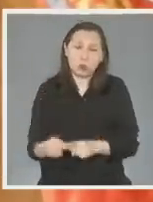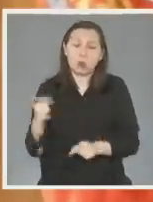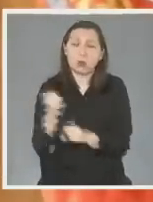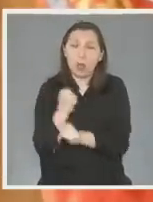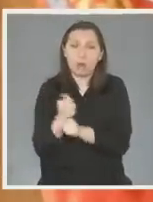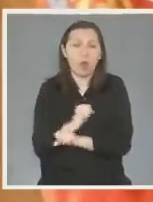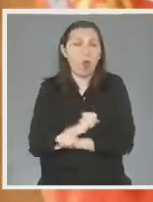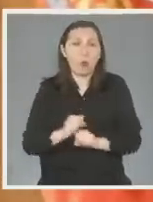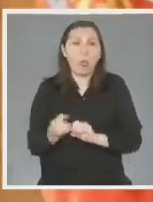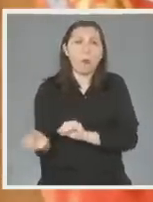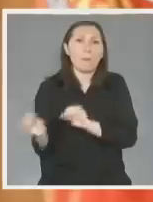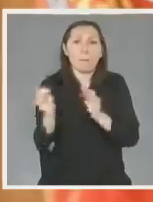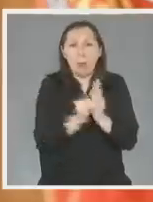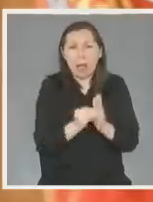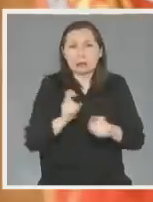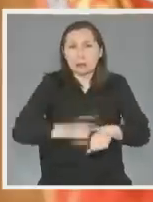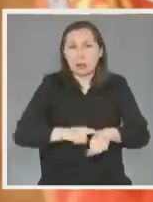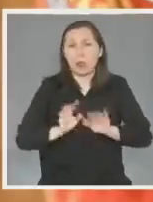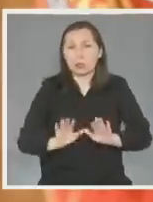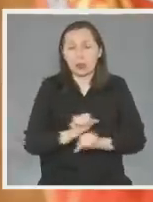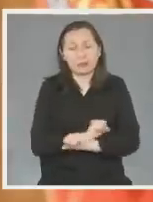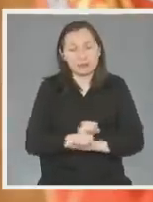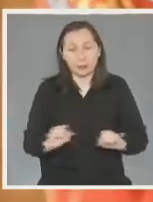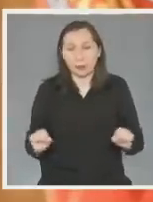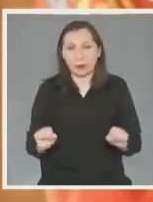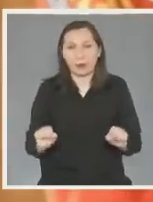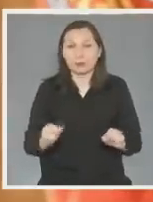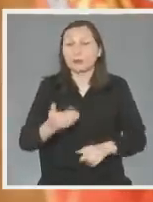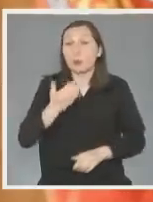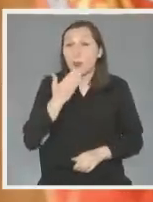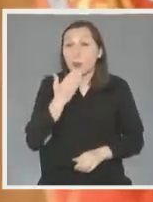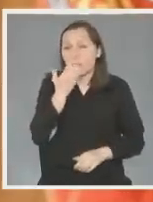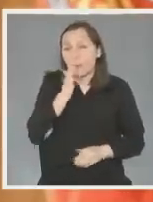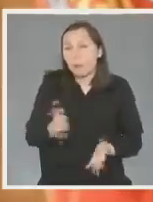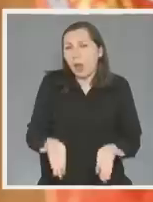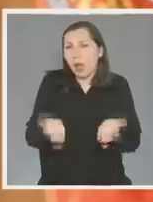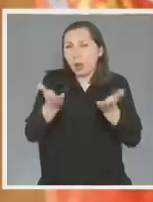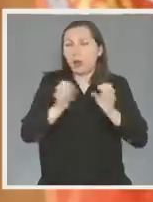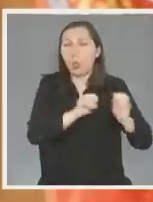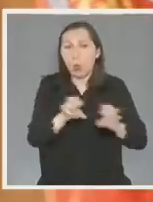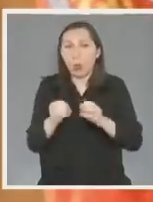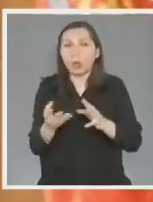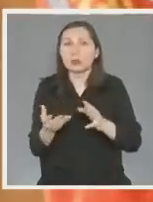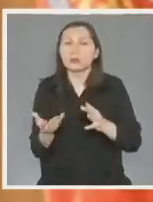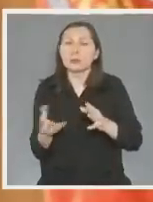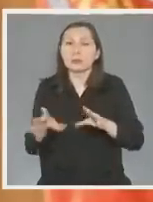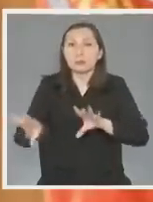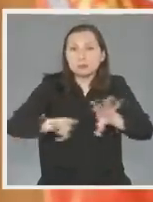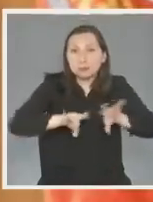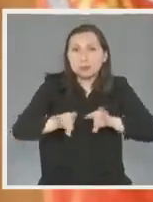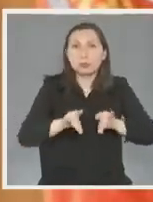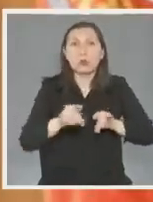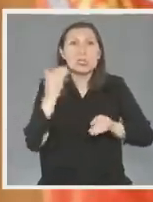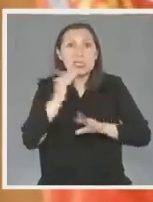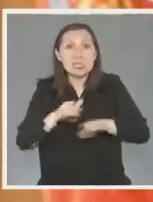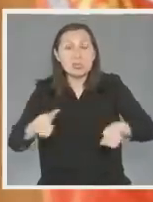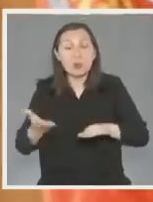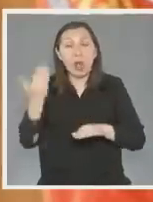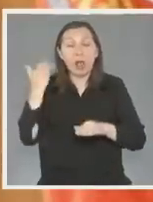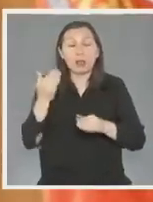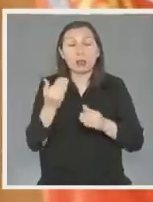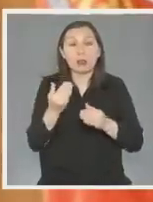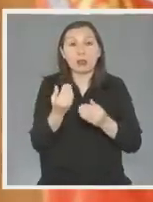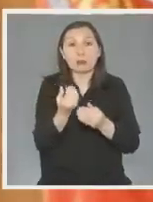no pueden seguir esperando. También en mejorar la educación y reintegrar a aquellos niños y niñas que por diversas